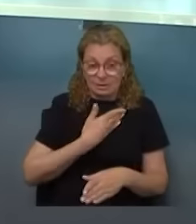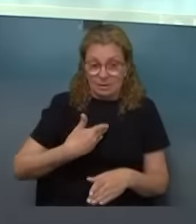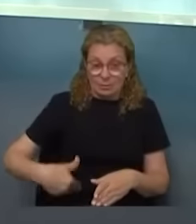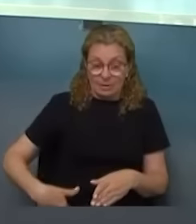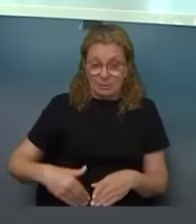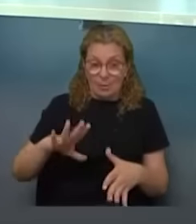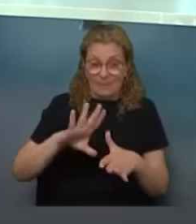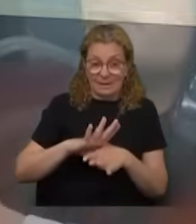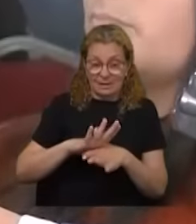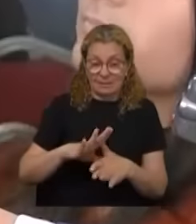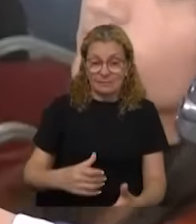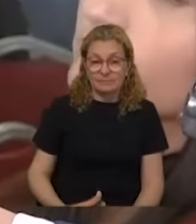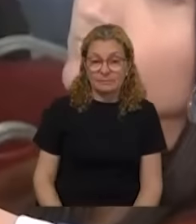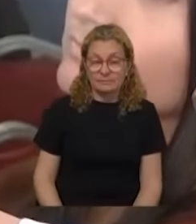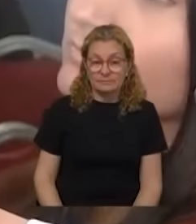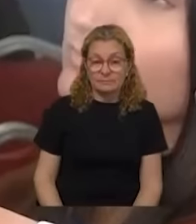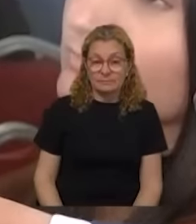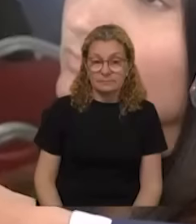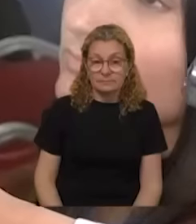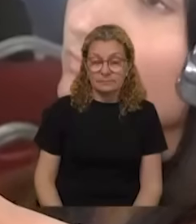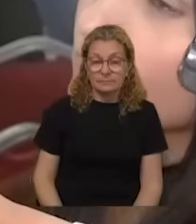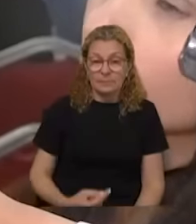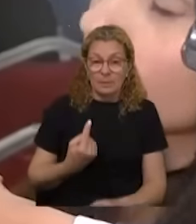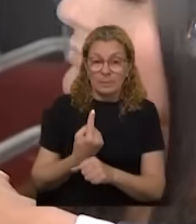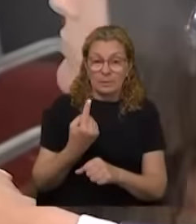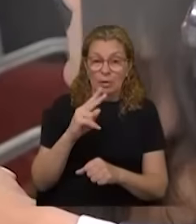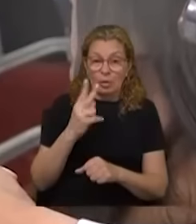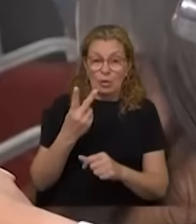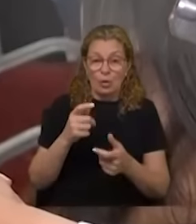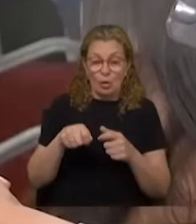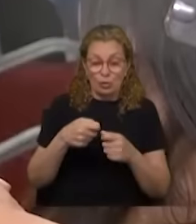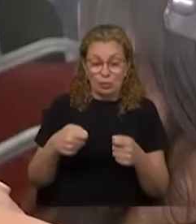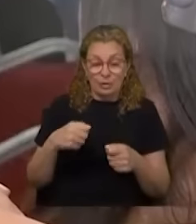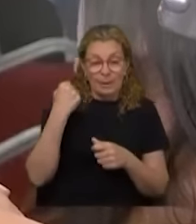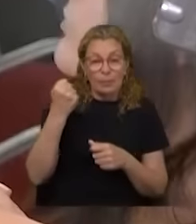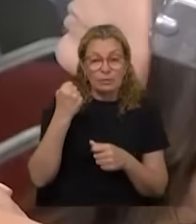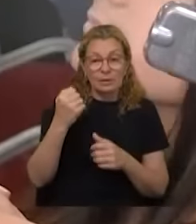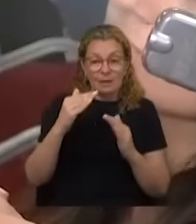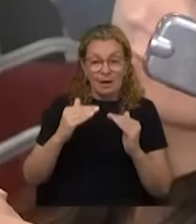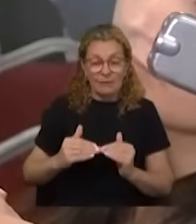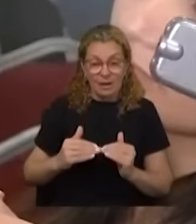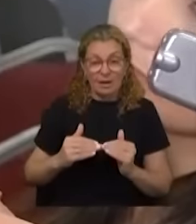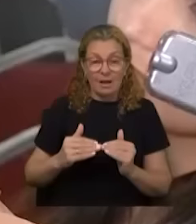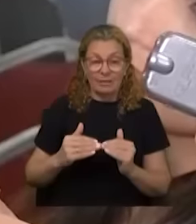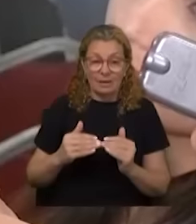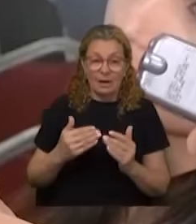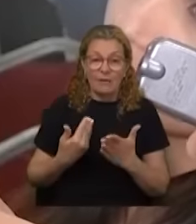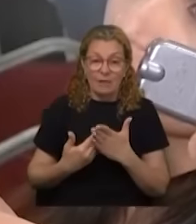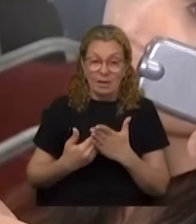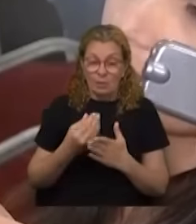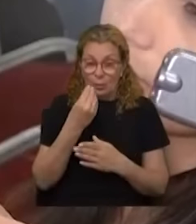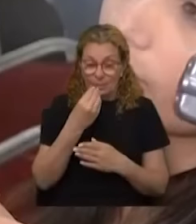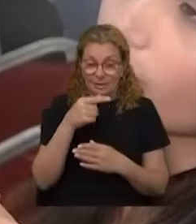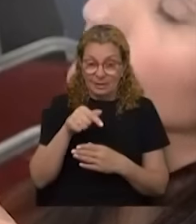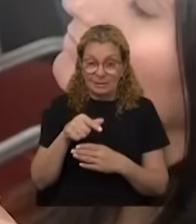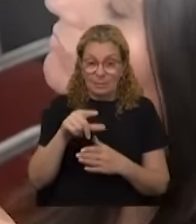el mides se sacan primero dos conclusiones importantes que es la baja de la inseguridad alimentaria en lo